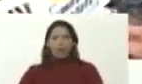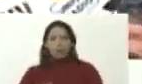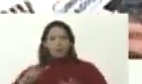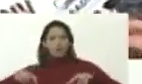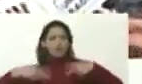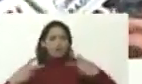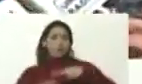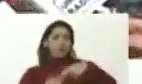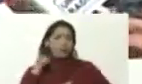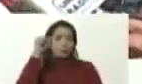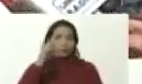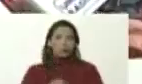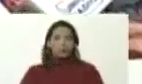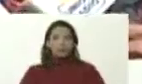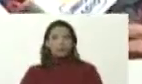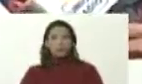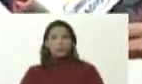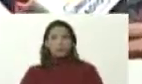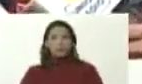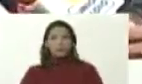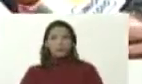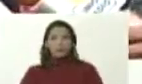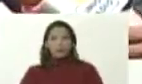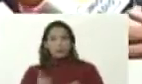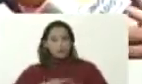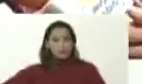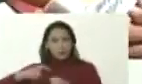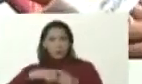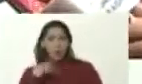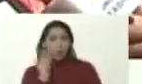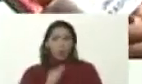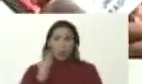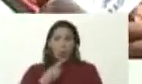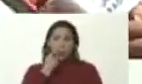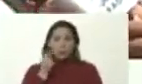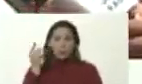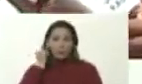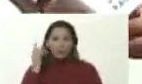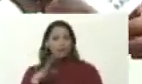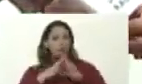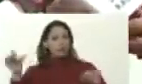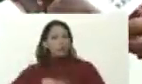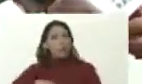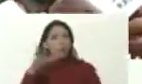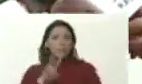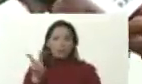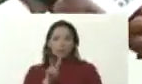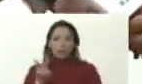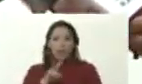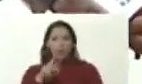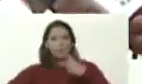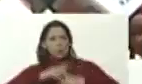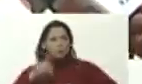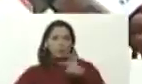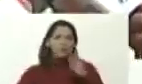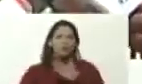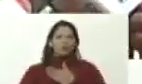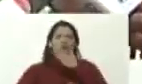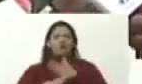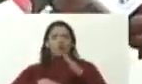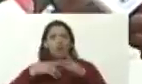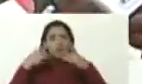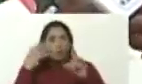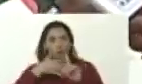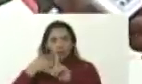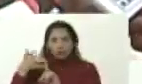vanguardia revolucionaria conformada por muchachos y muchachas de toda Venezuela en proceso continuo de formación,